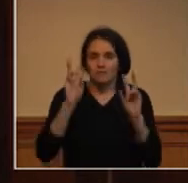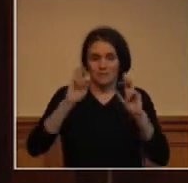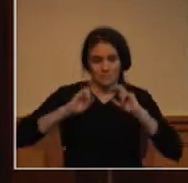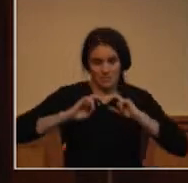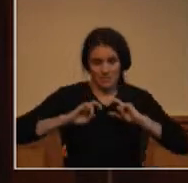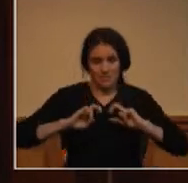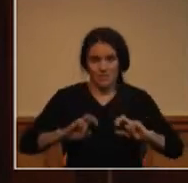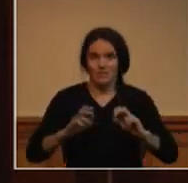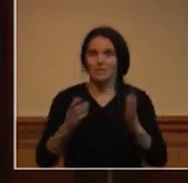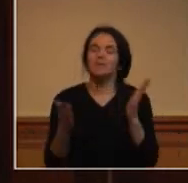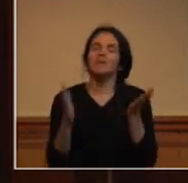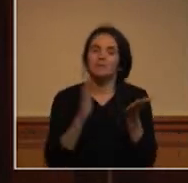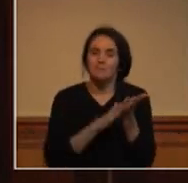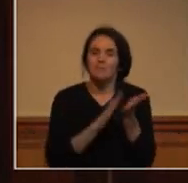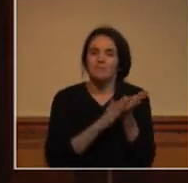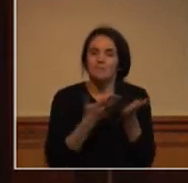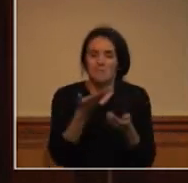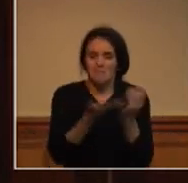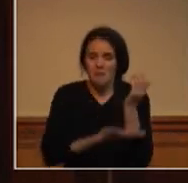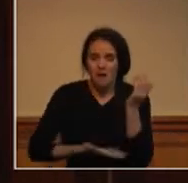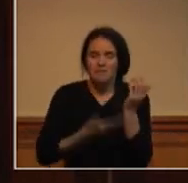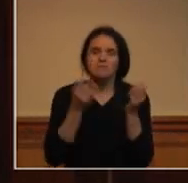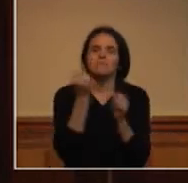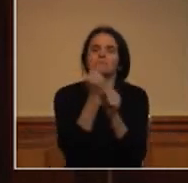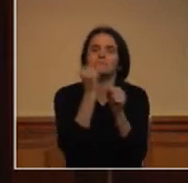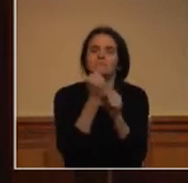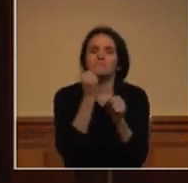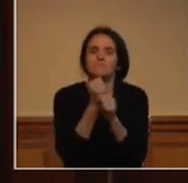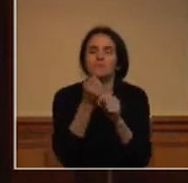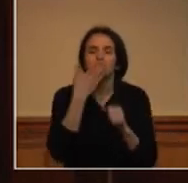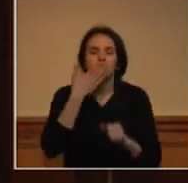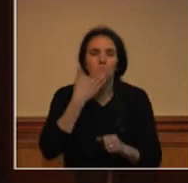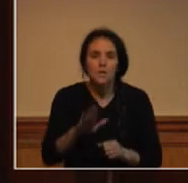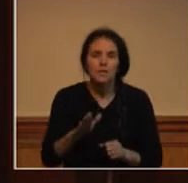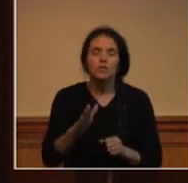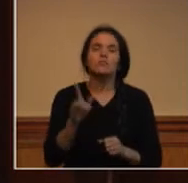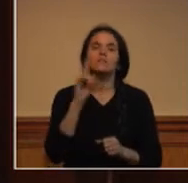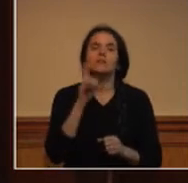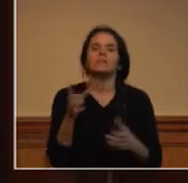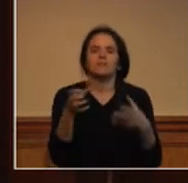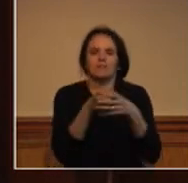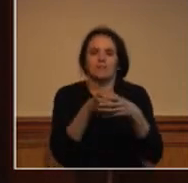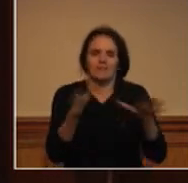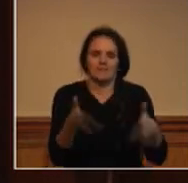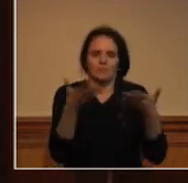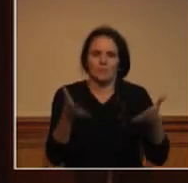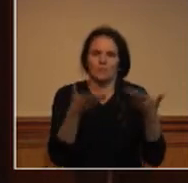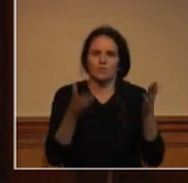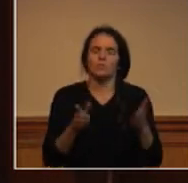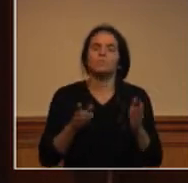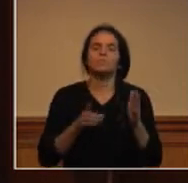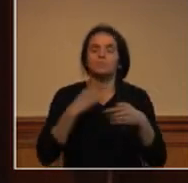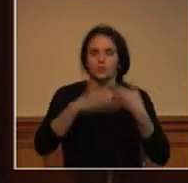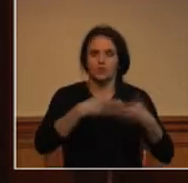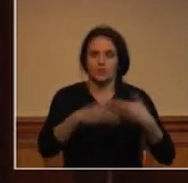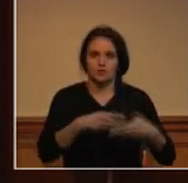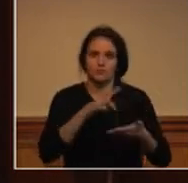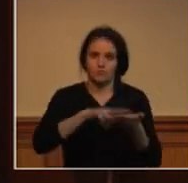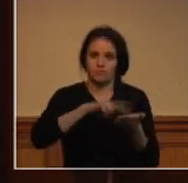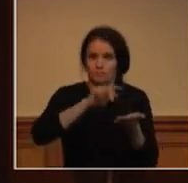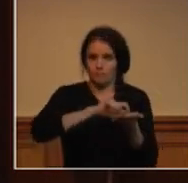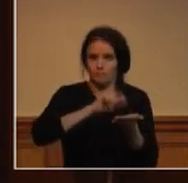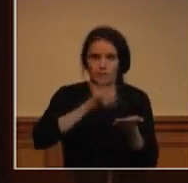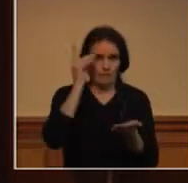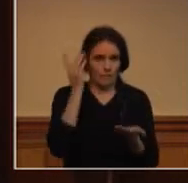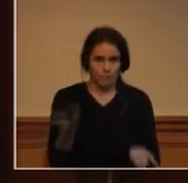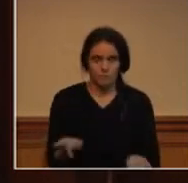teórico que nos diera herramientas para poder trabajar mejor en la estimulación del proceso. Así que lo primero que dijimos